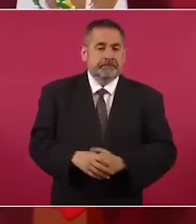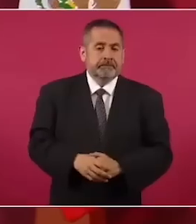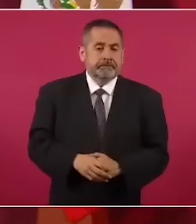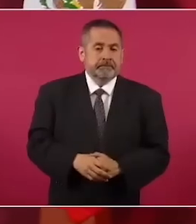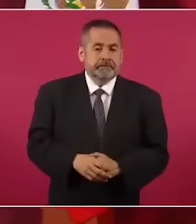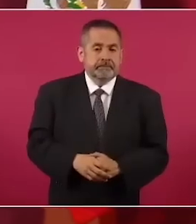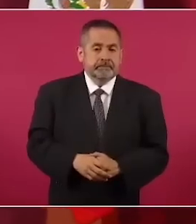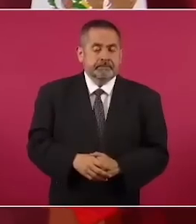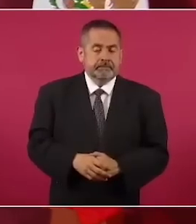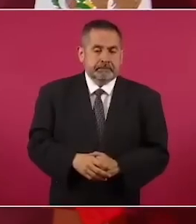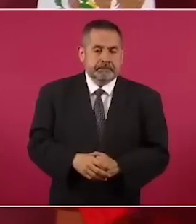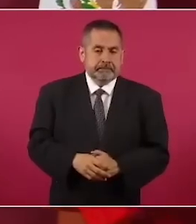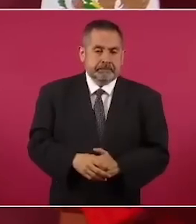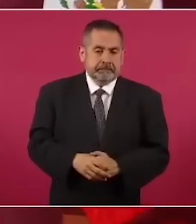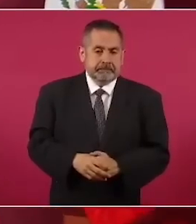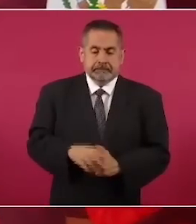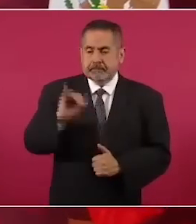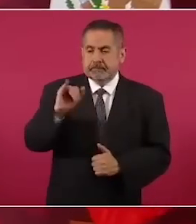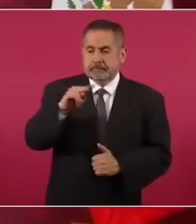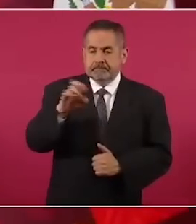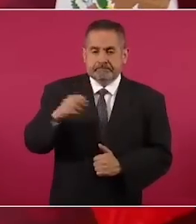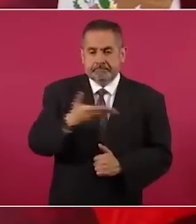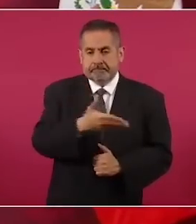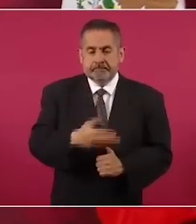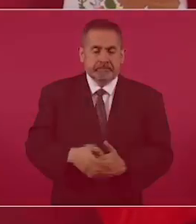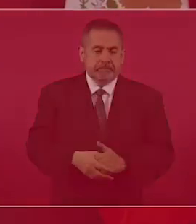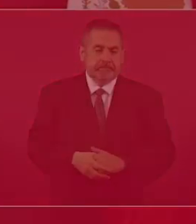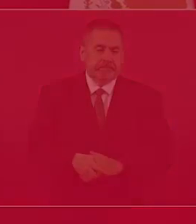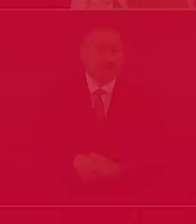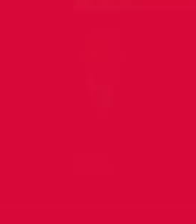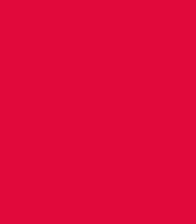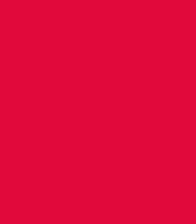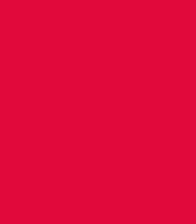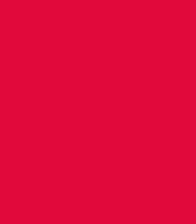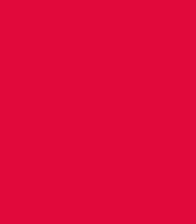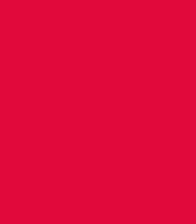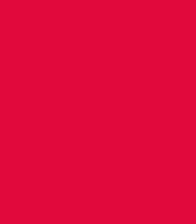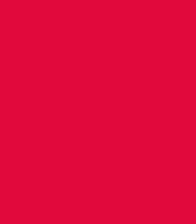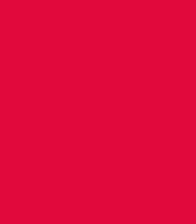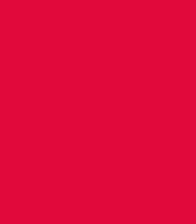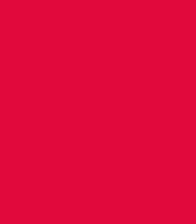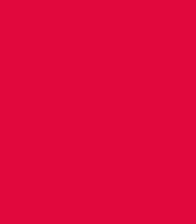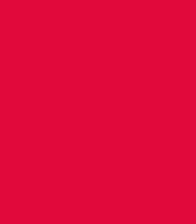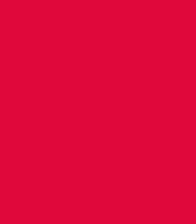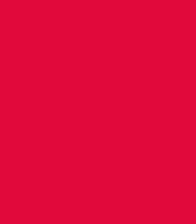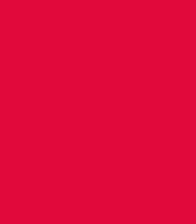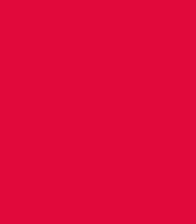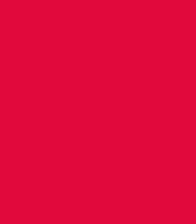del INE.